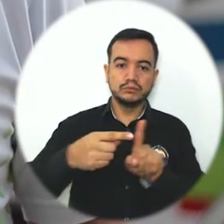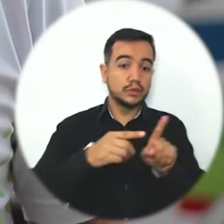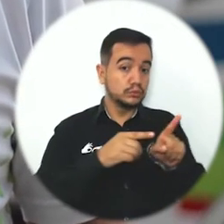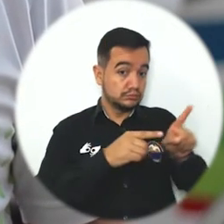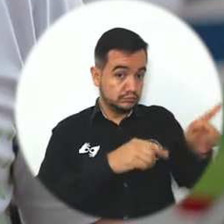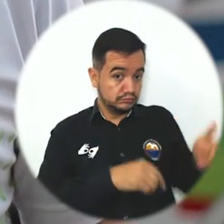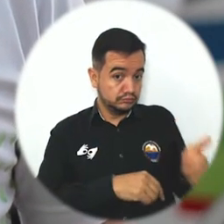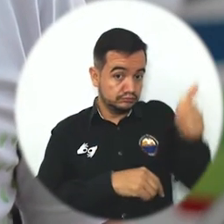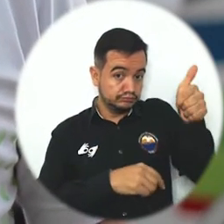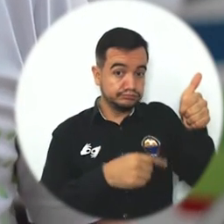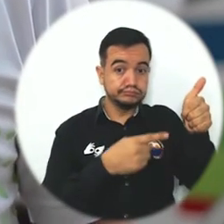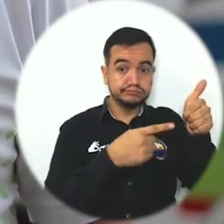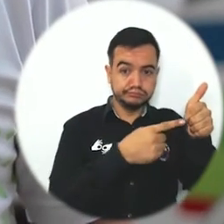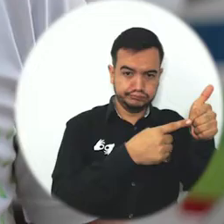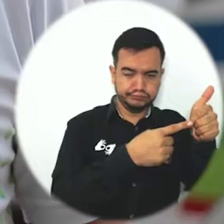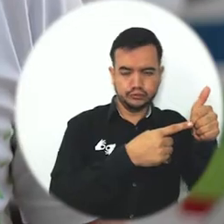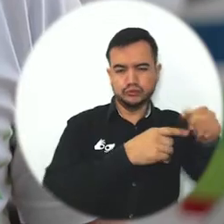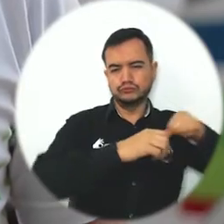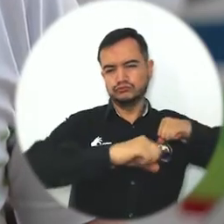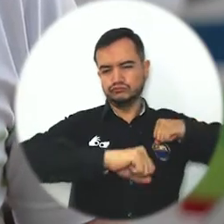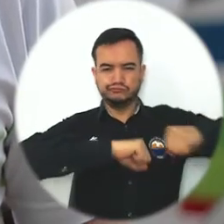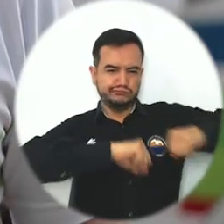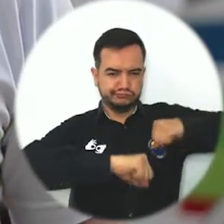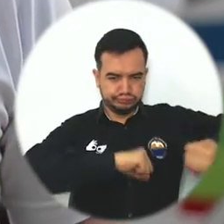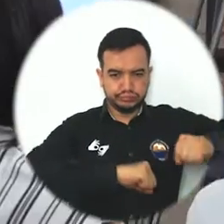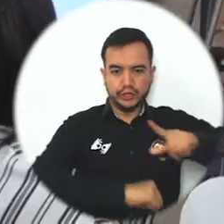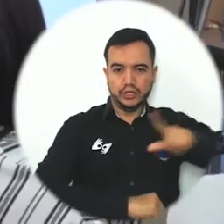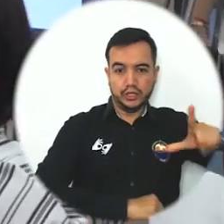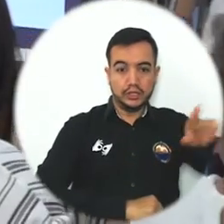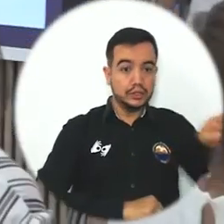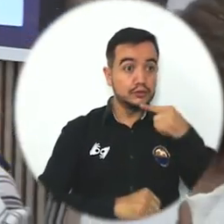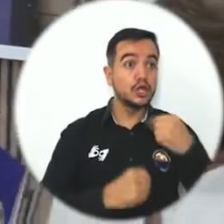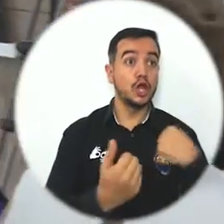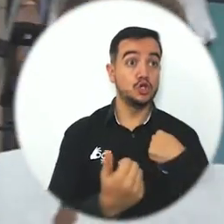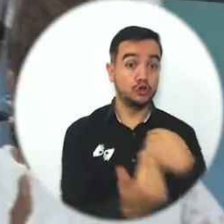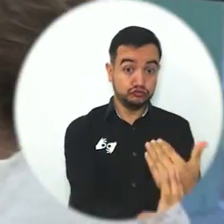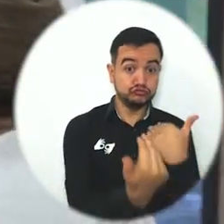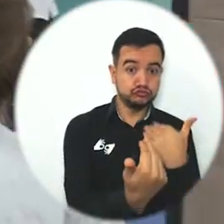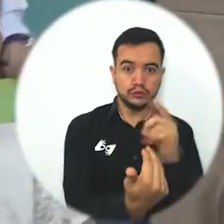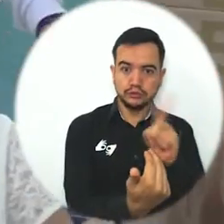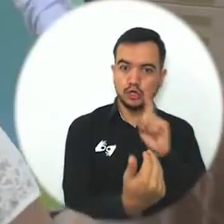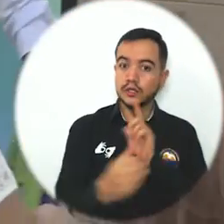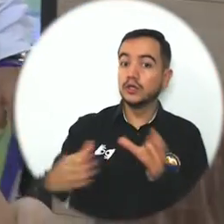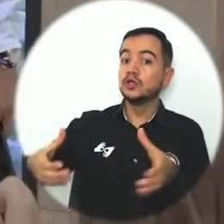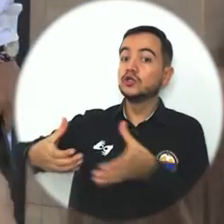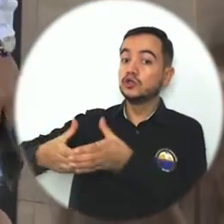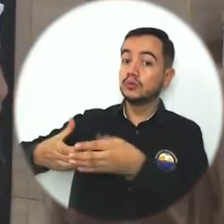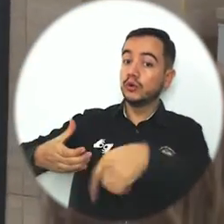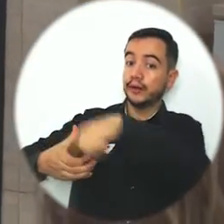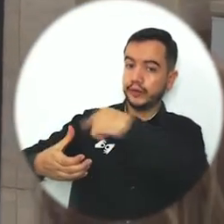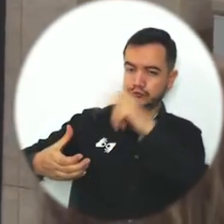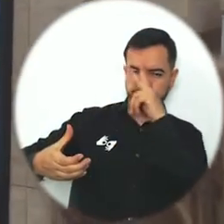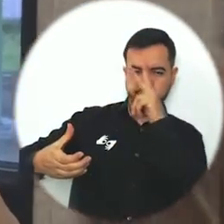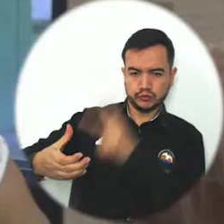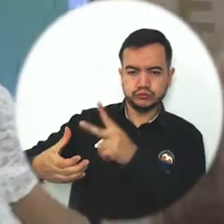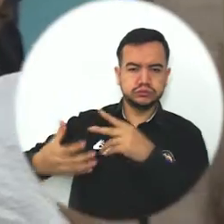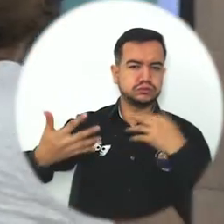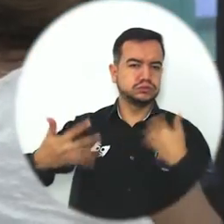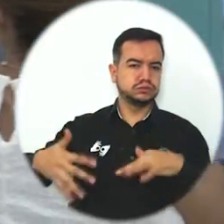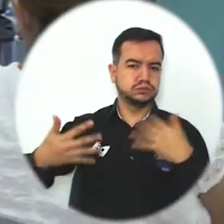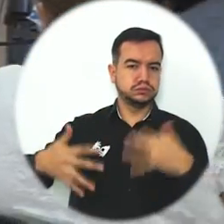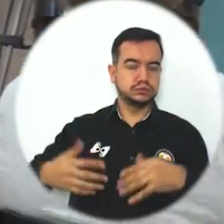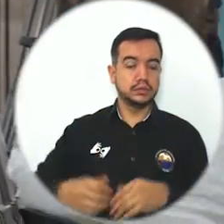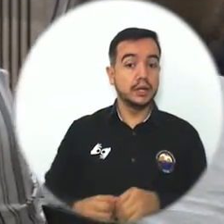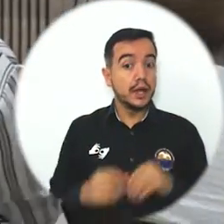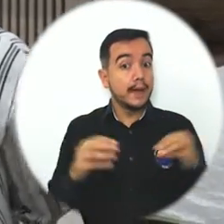reconocimiento a un equipo de trabajo, una persona que tiene un liderazgo pero está diciendo no soy yo solamente, es un equipo de